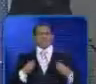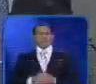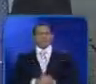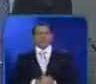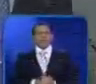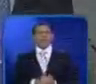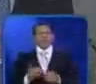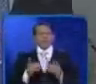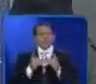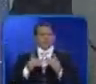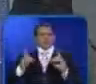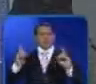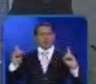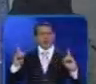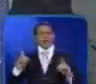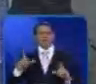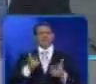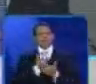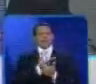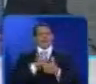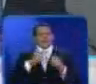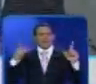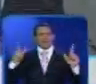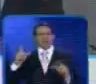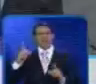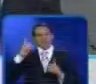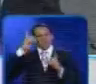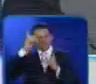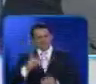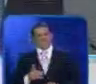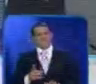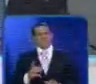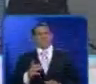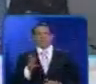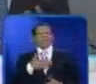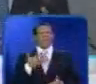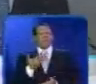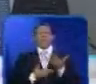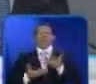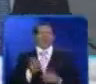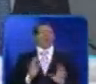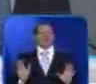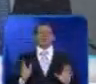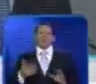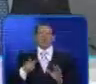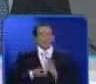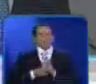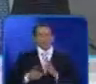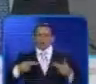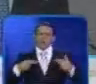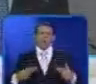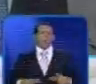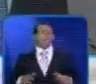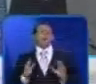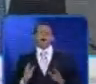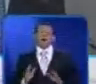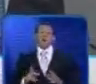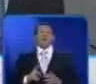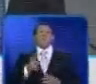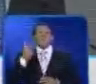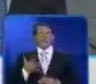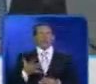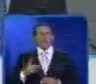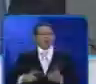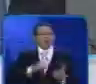La democracia, la libertad, la dignidad no se negocian. Son derechos humanos, son valores absolutos